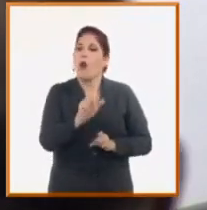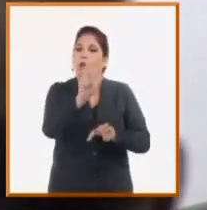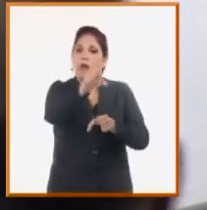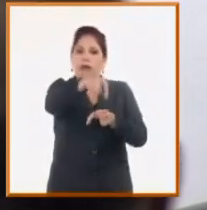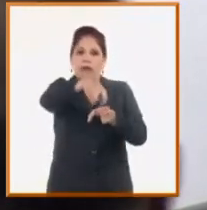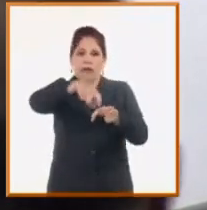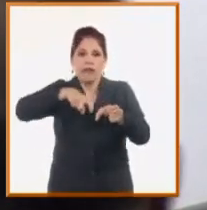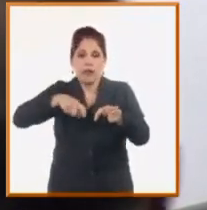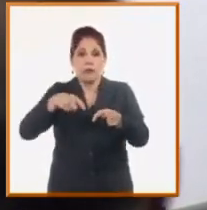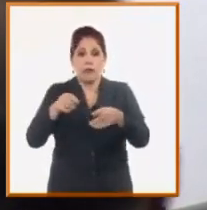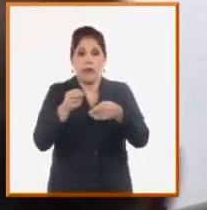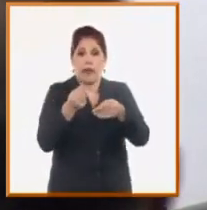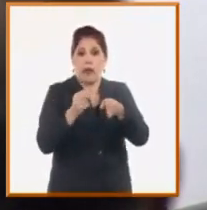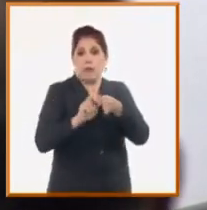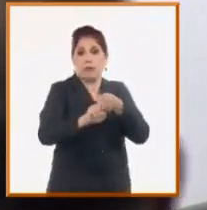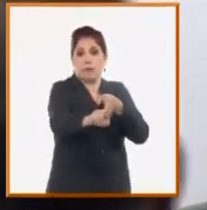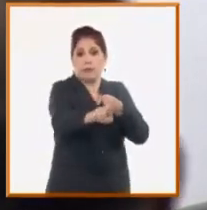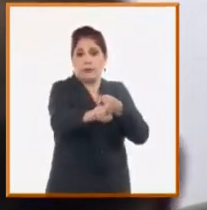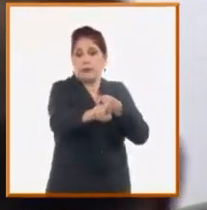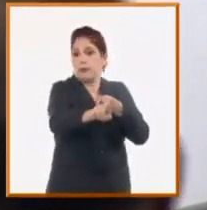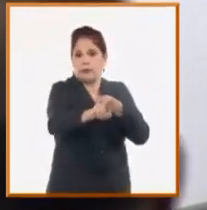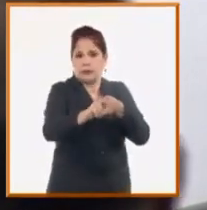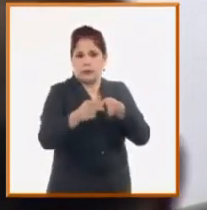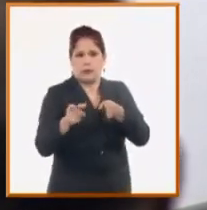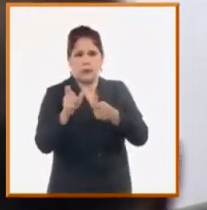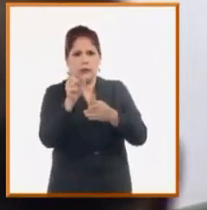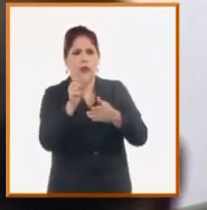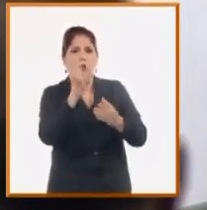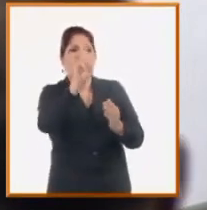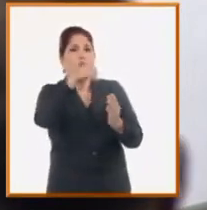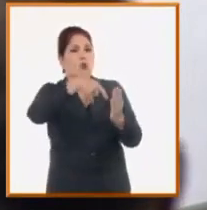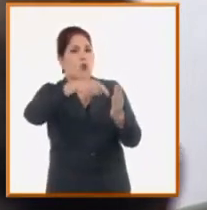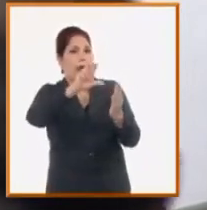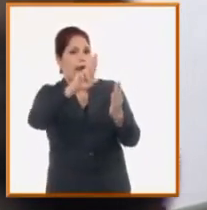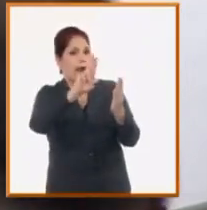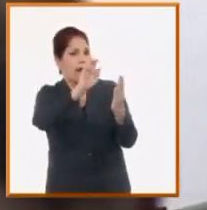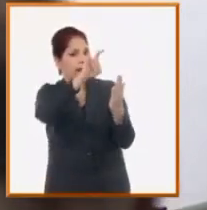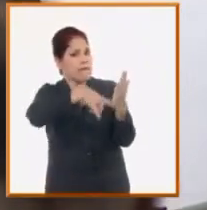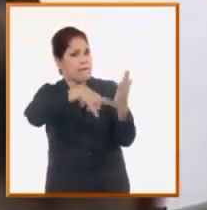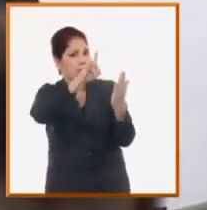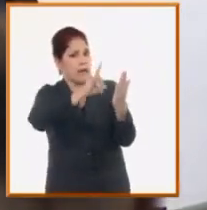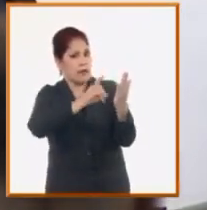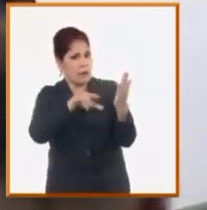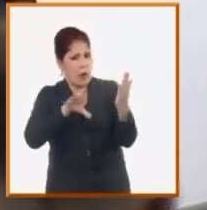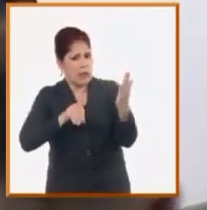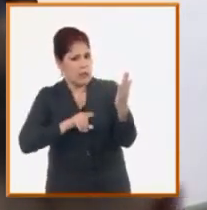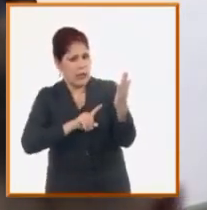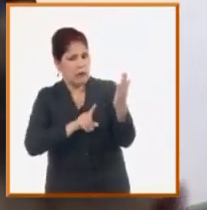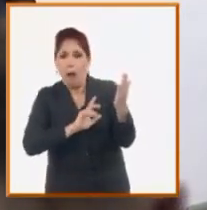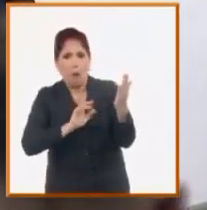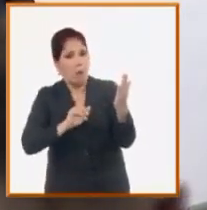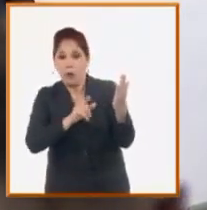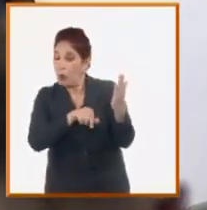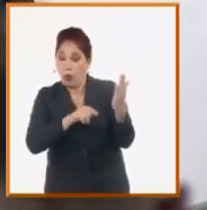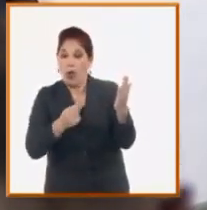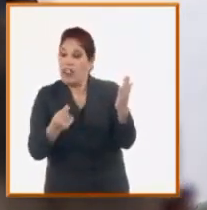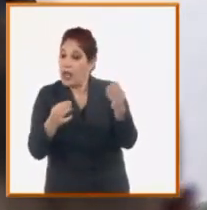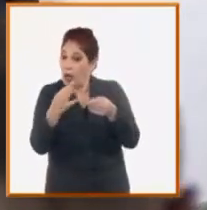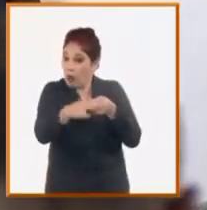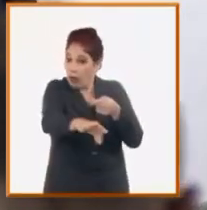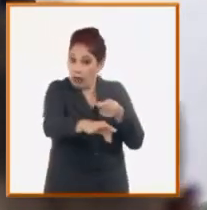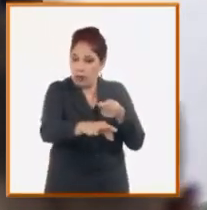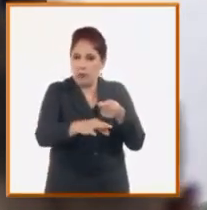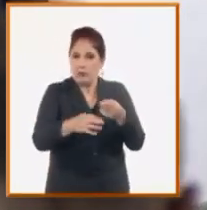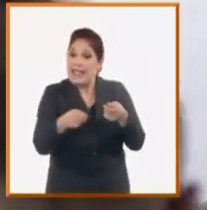más dificultad tenemos, que no te aceptan en la mayoría de los mercados agropecuarios pagar bancarizadamente. Pero